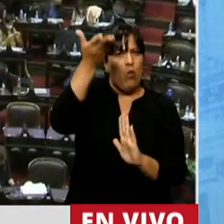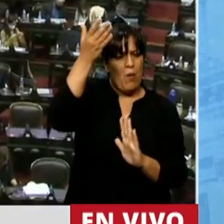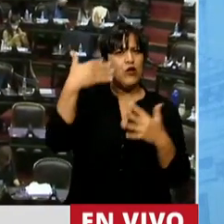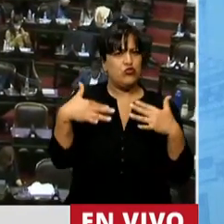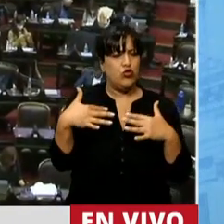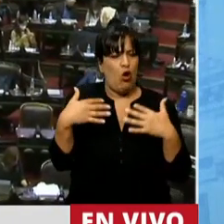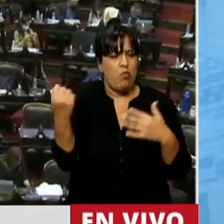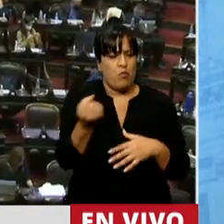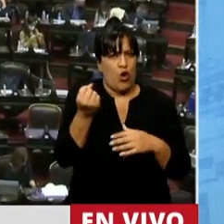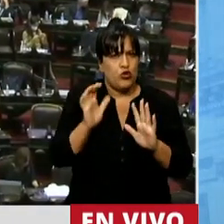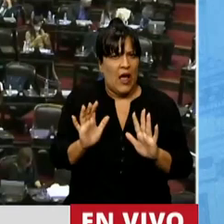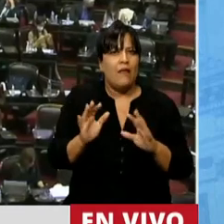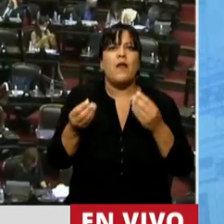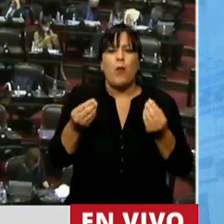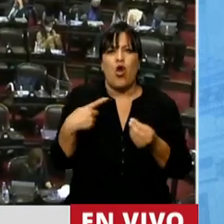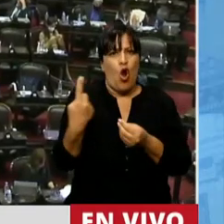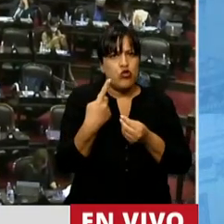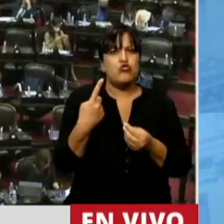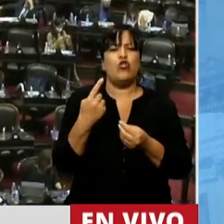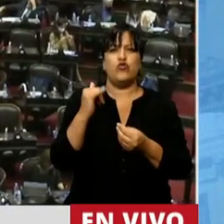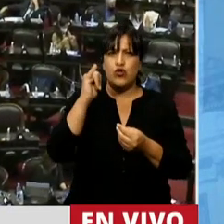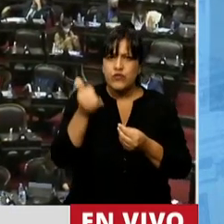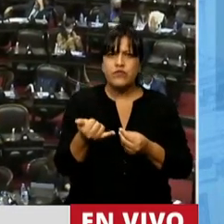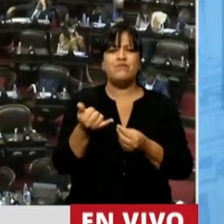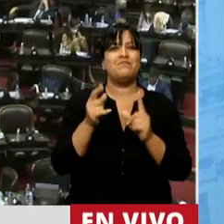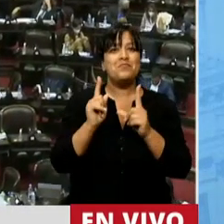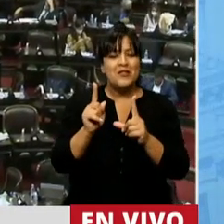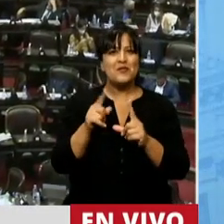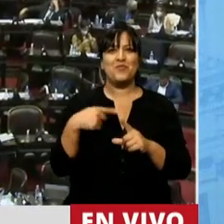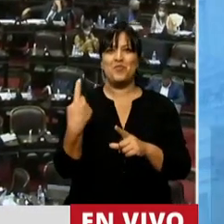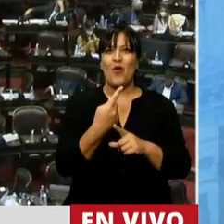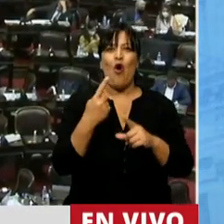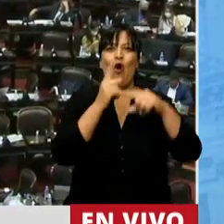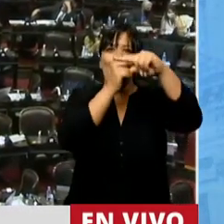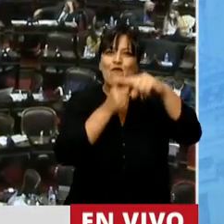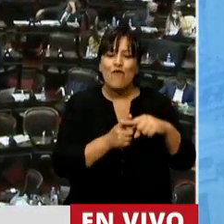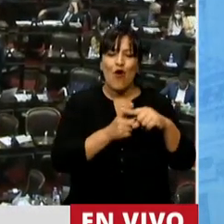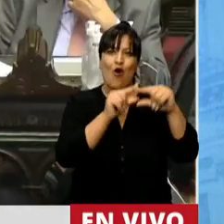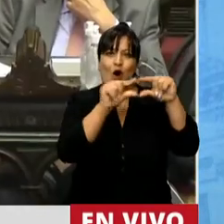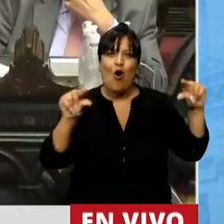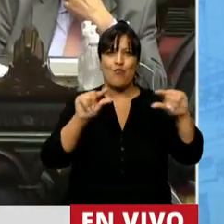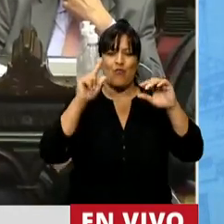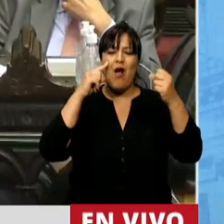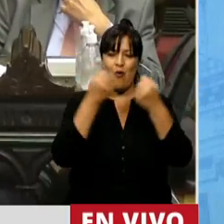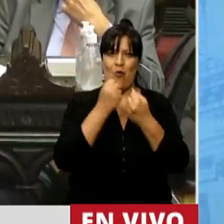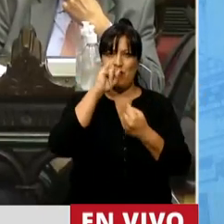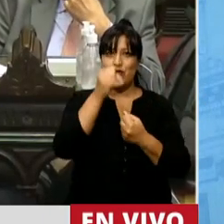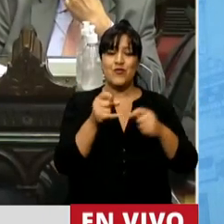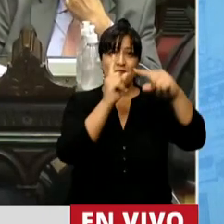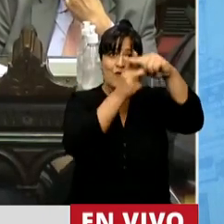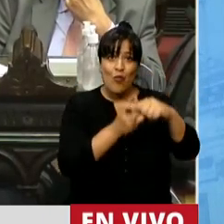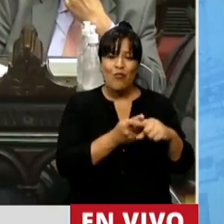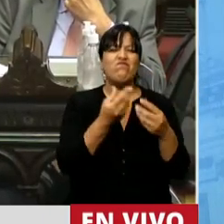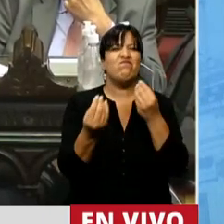importante, porque nosotros compartimos en la centralidad que tiene la fórmula. Esta fórmula que habla del